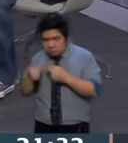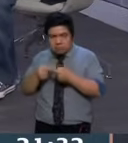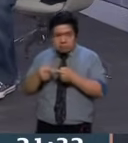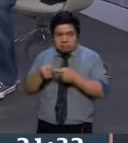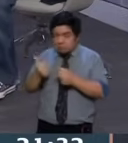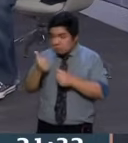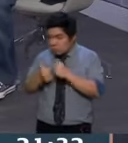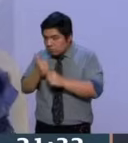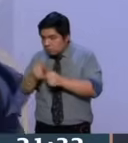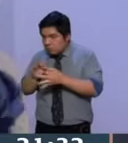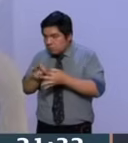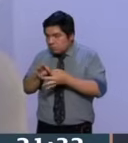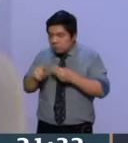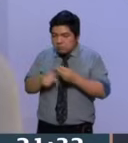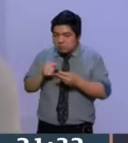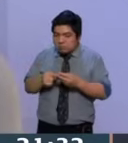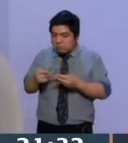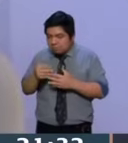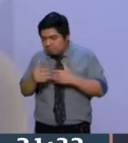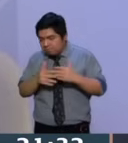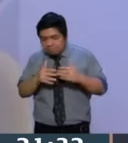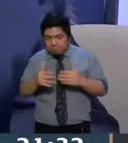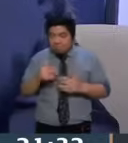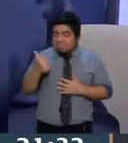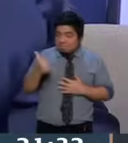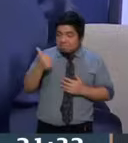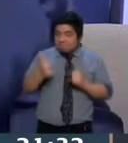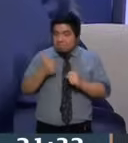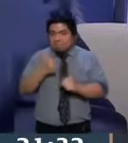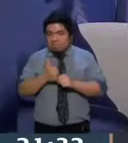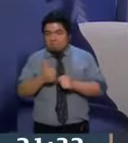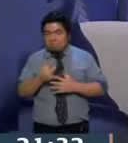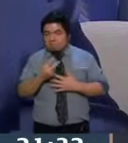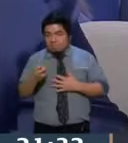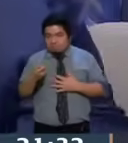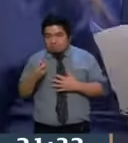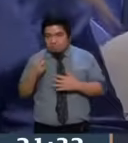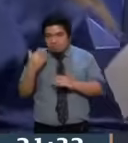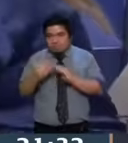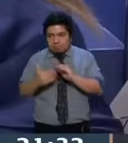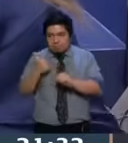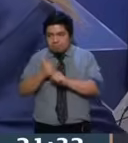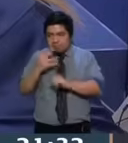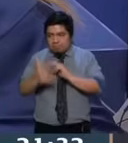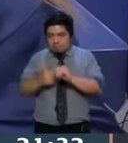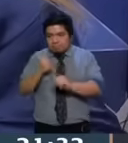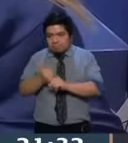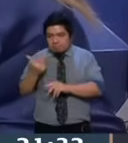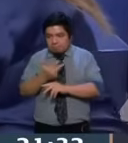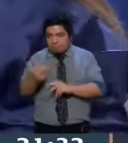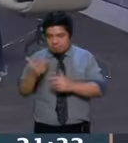movimiento feminista, lleva 200 años, no 6 años. Esta ha sido una pelea de 200 años. Entonces, para que se entienda y